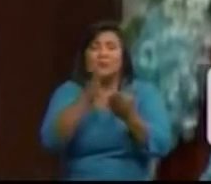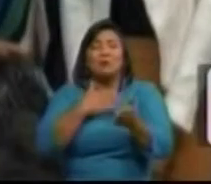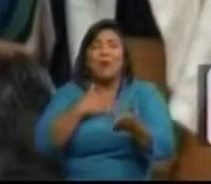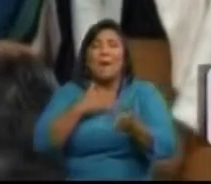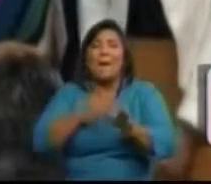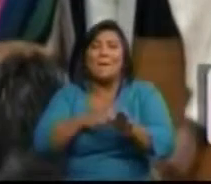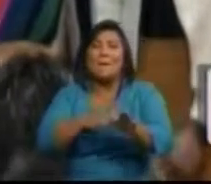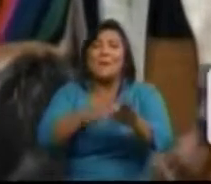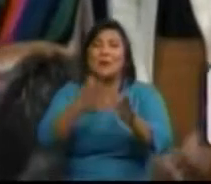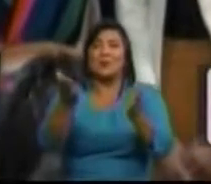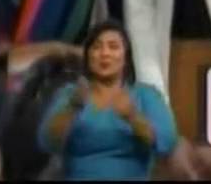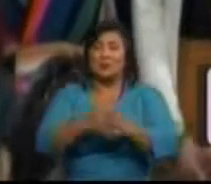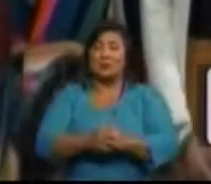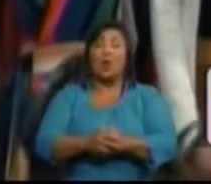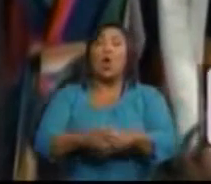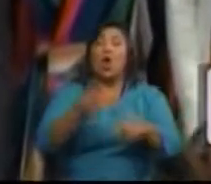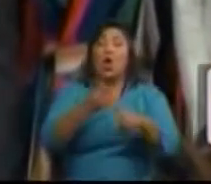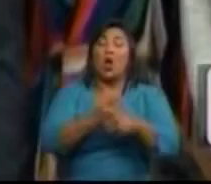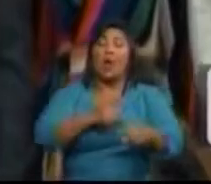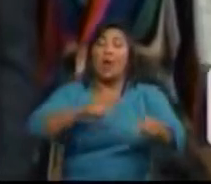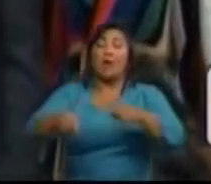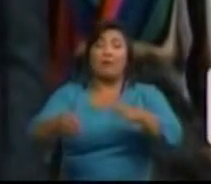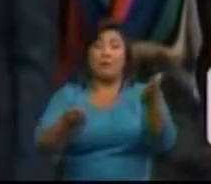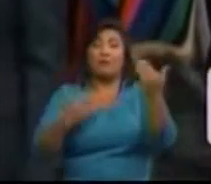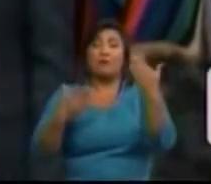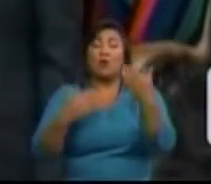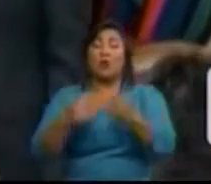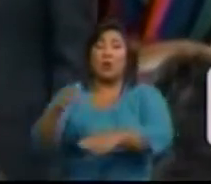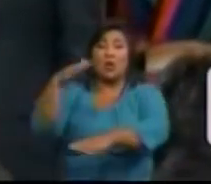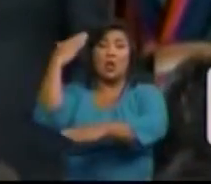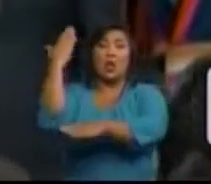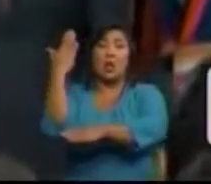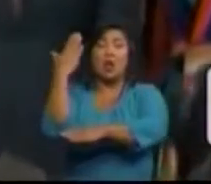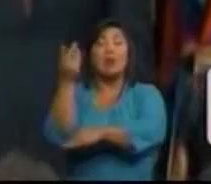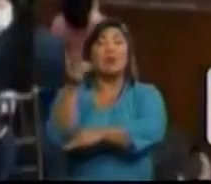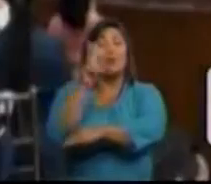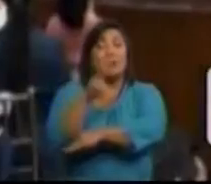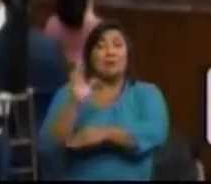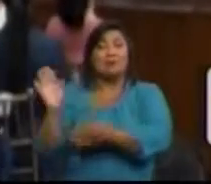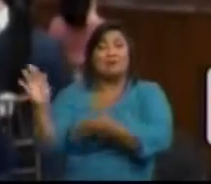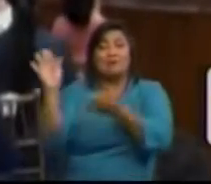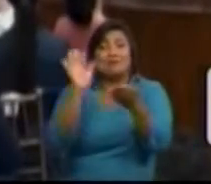respaldo. Concejales, jefes políticos, alcaldes, también se hicieron